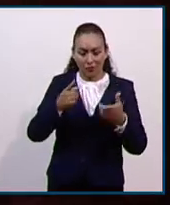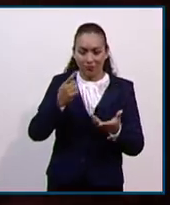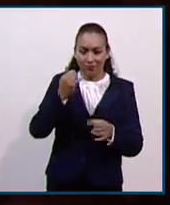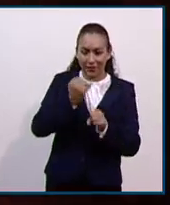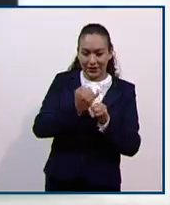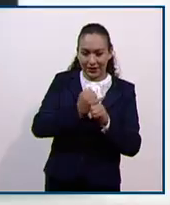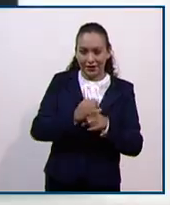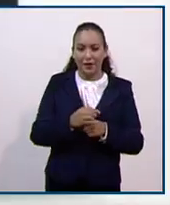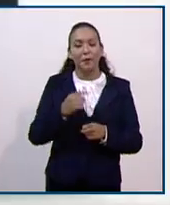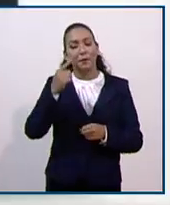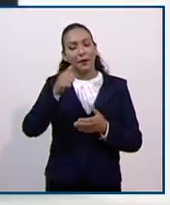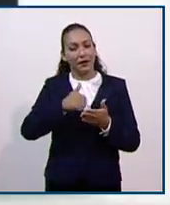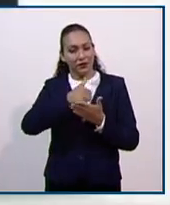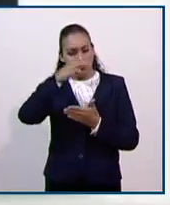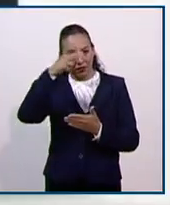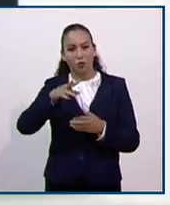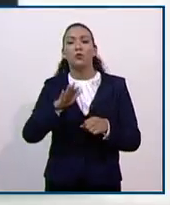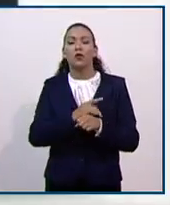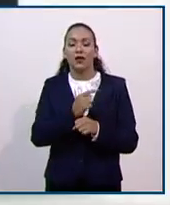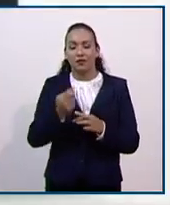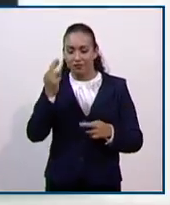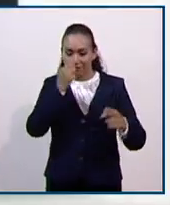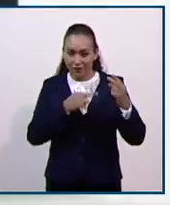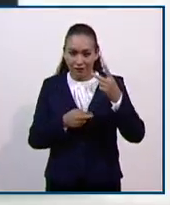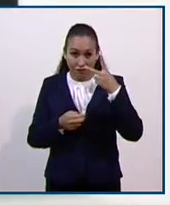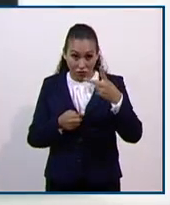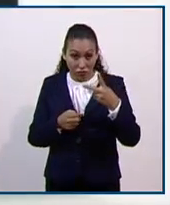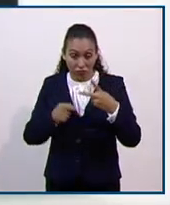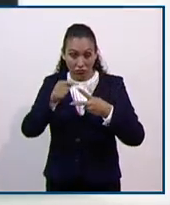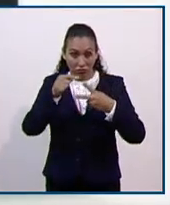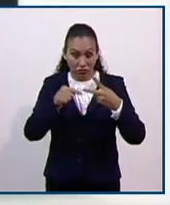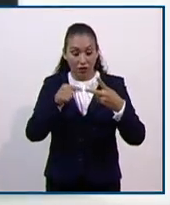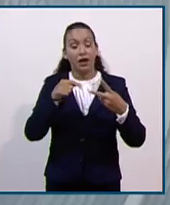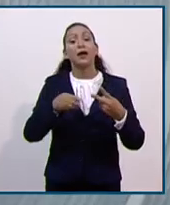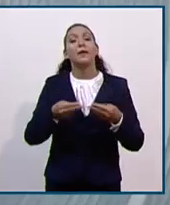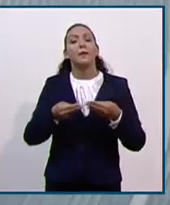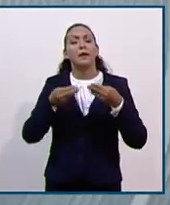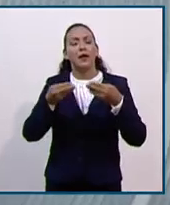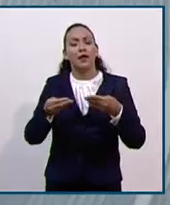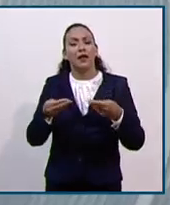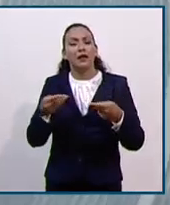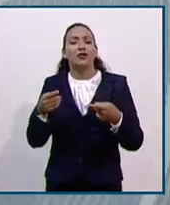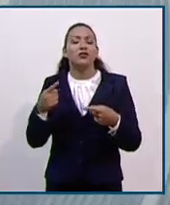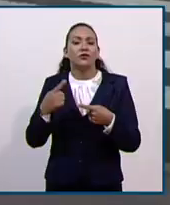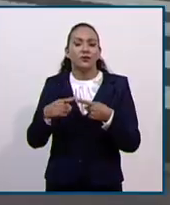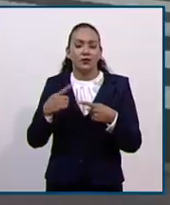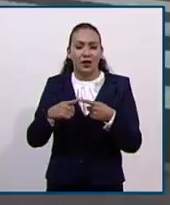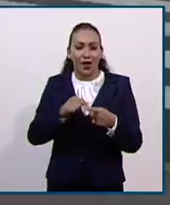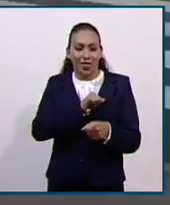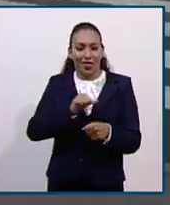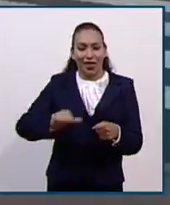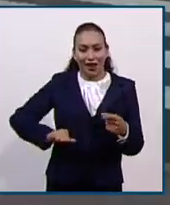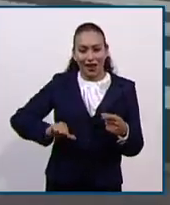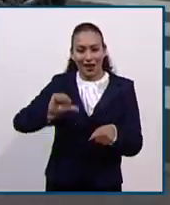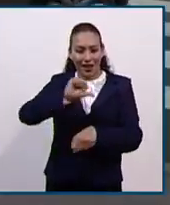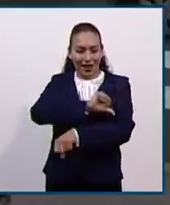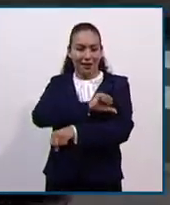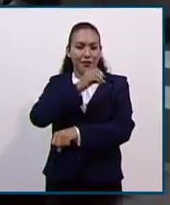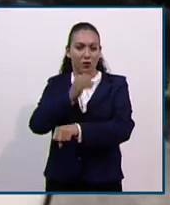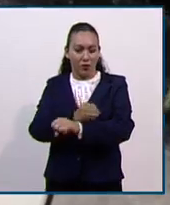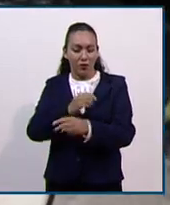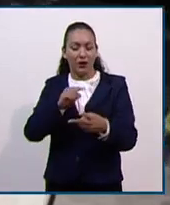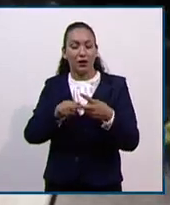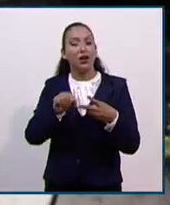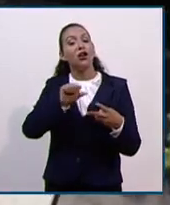México. Esto al resolver dos controversias constitucionales promovidas respectivamente por las alcaldías Álvaro Obregón y